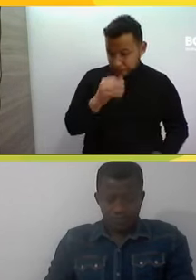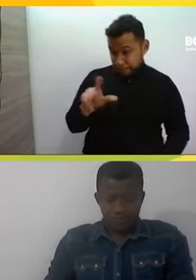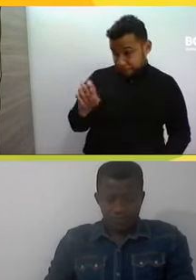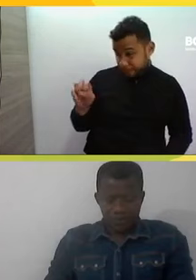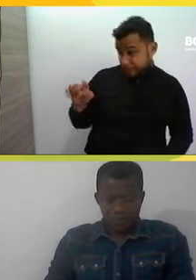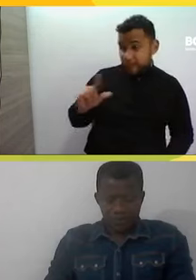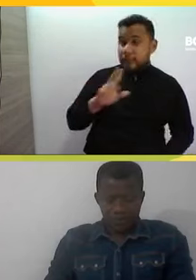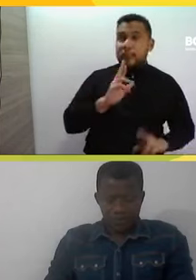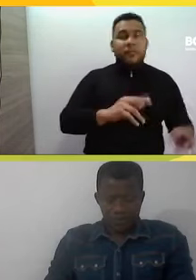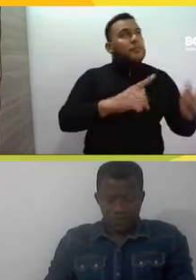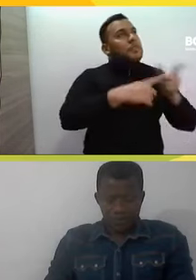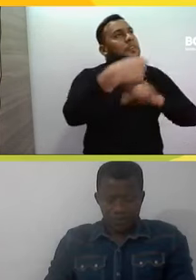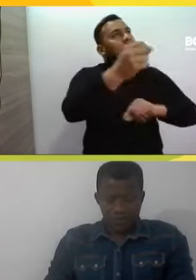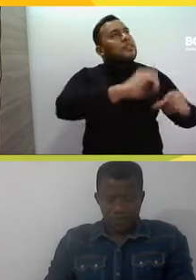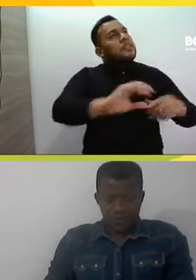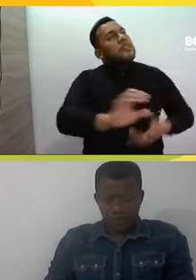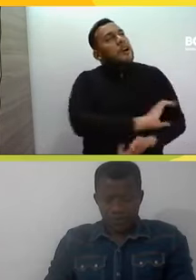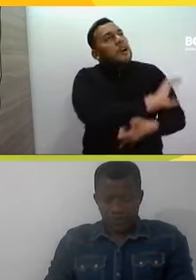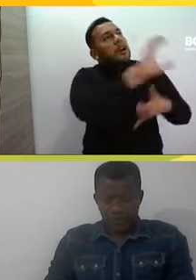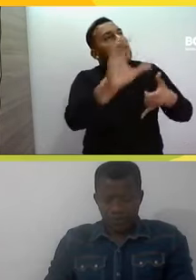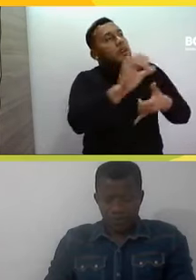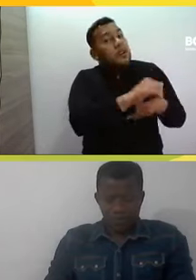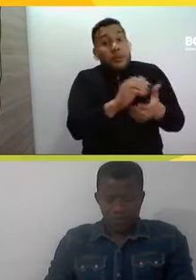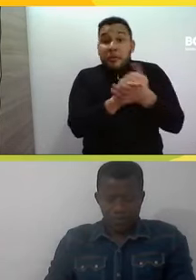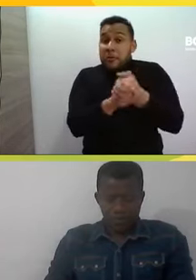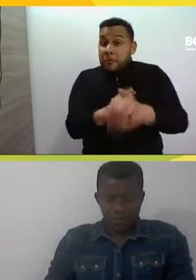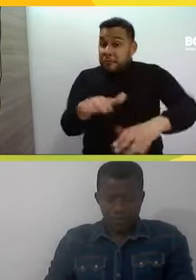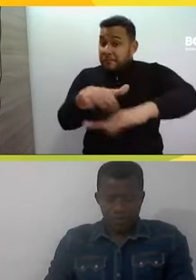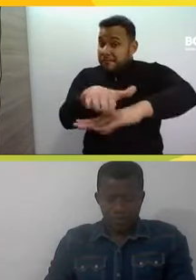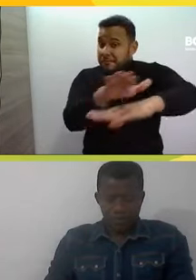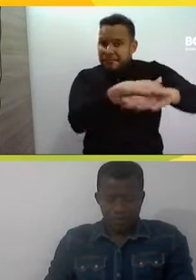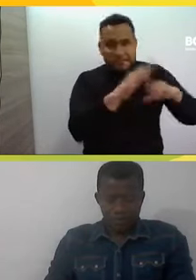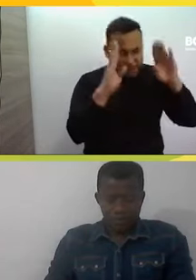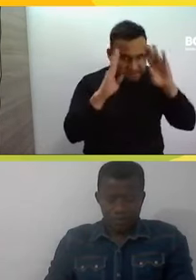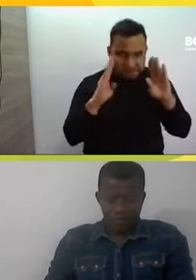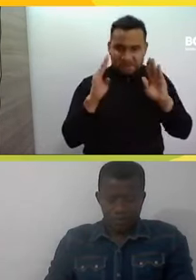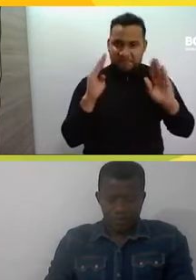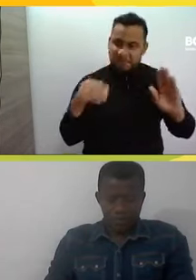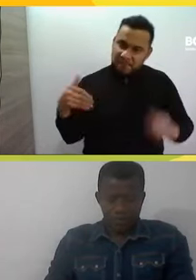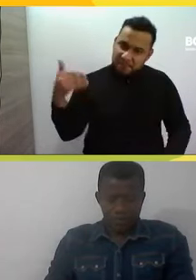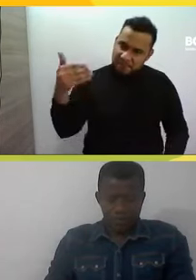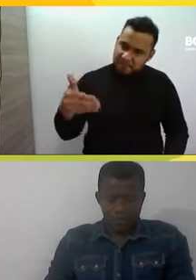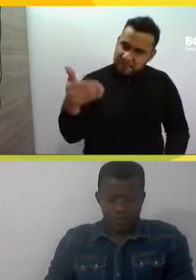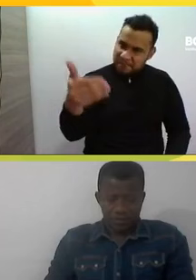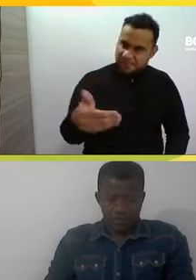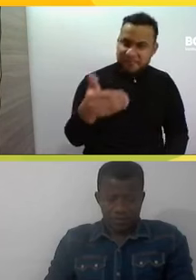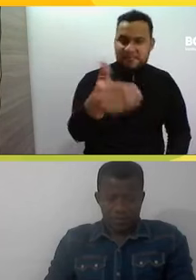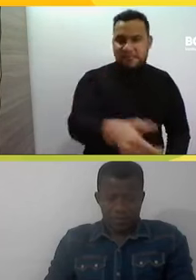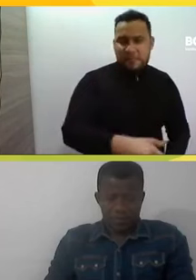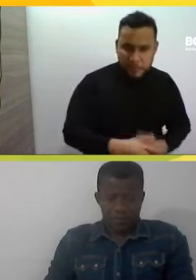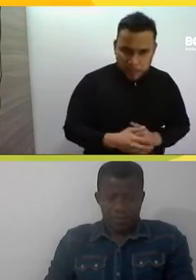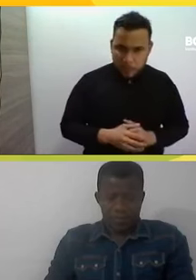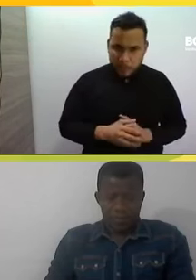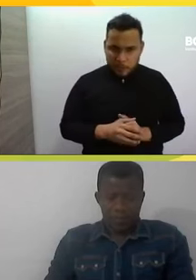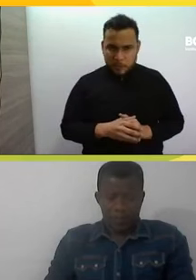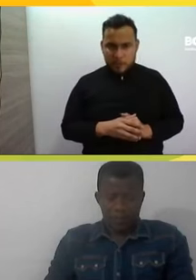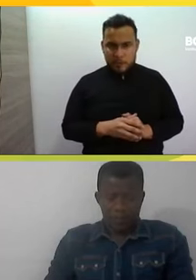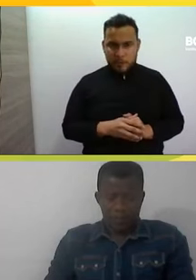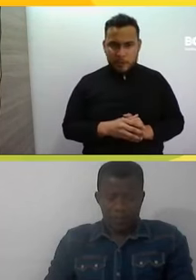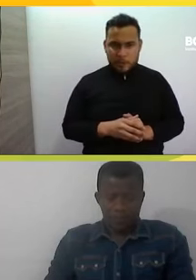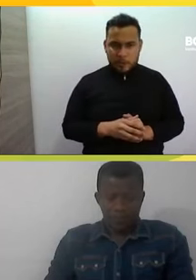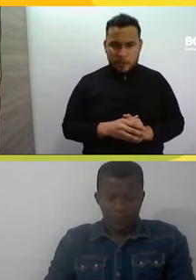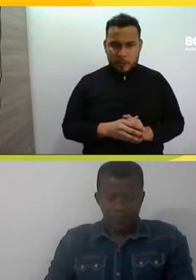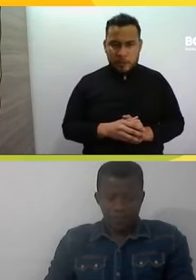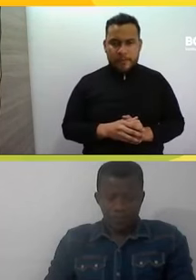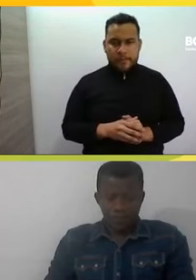del Caribe. Amigo, escúchenlo bien, con el tiempo sigue. Sigue este tico acá,